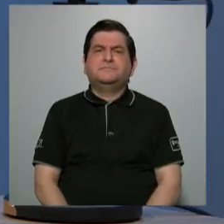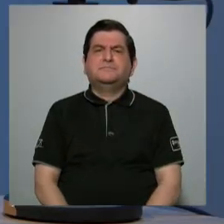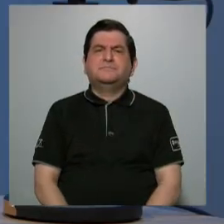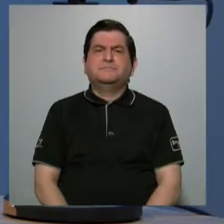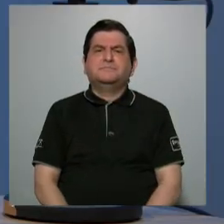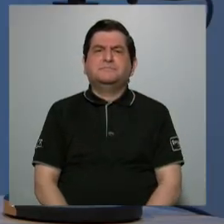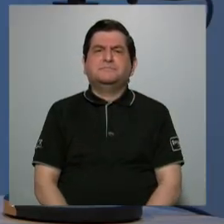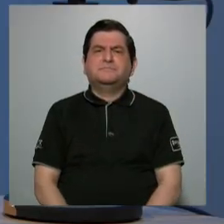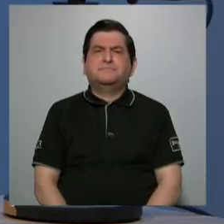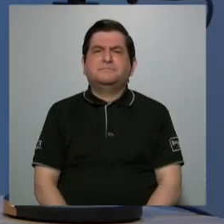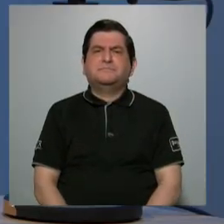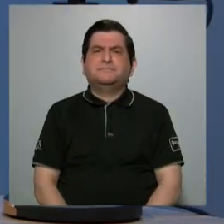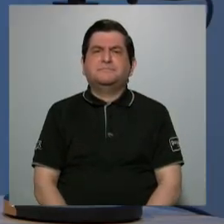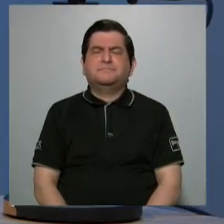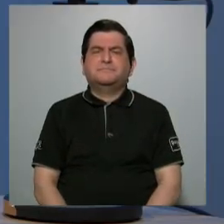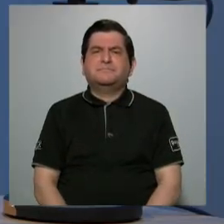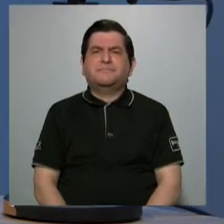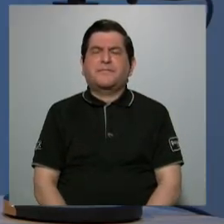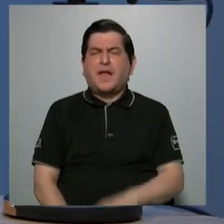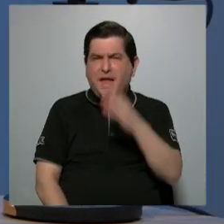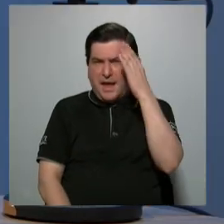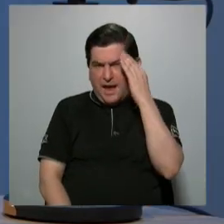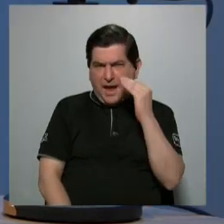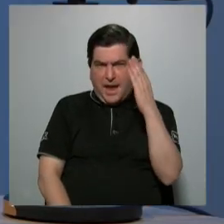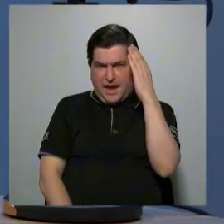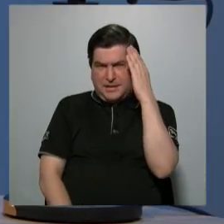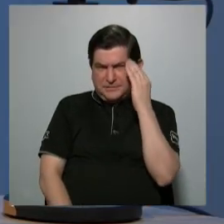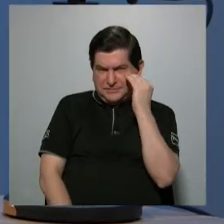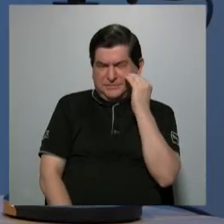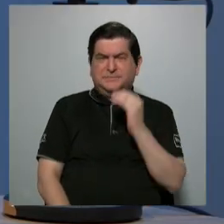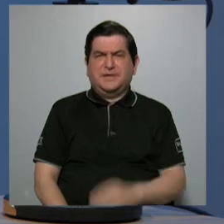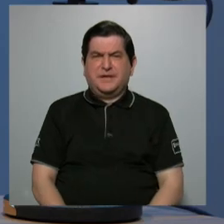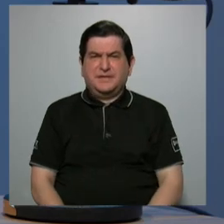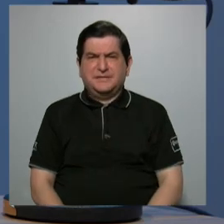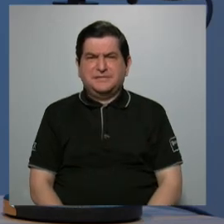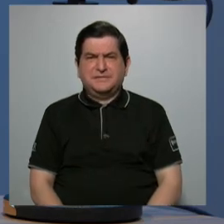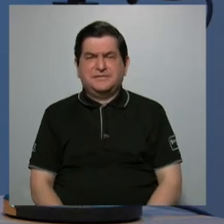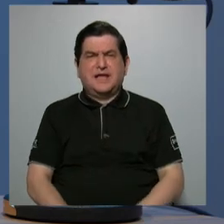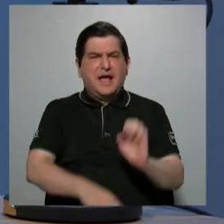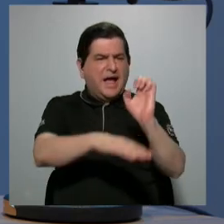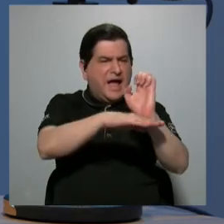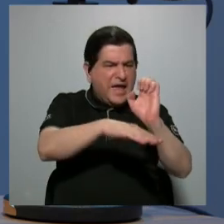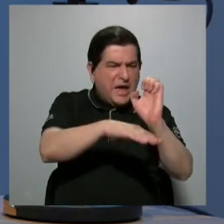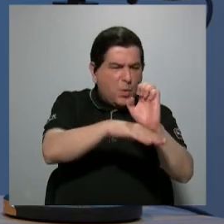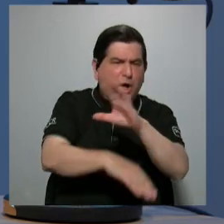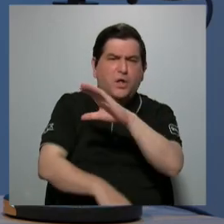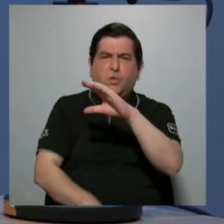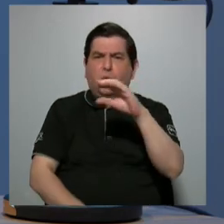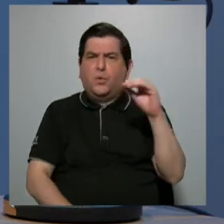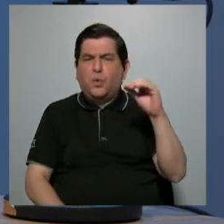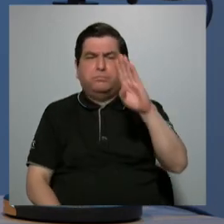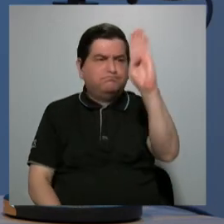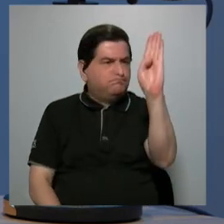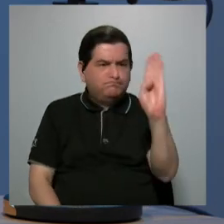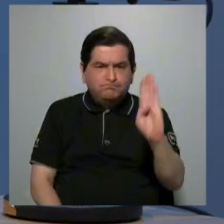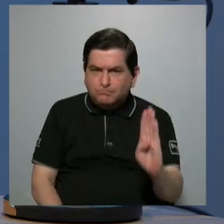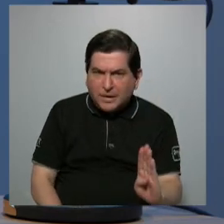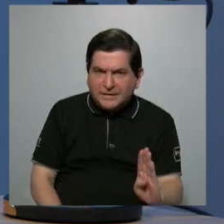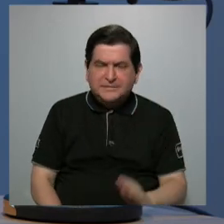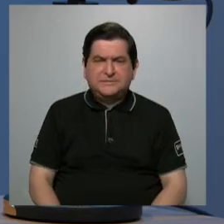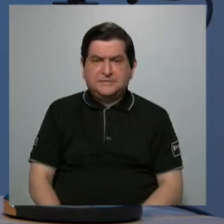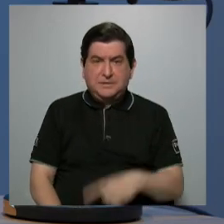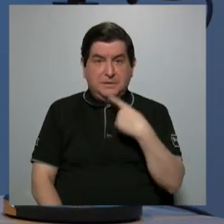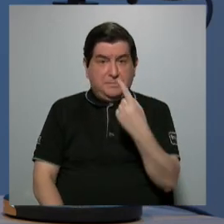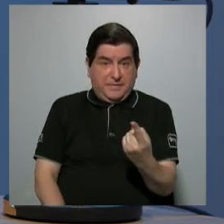¿En qué la experiencia de Ecuador o la experiencia de Brasil, para citar